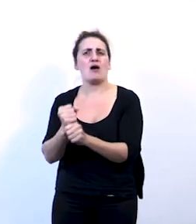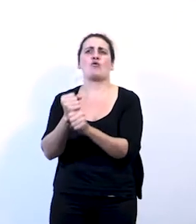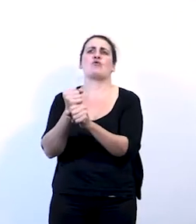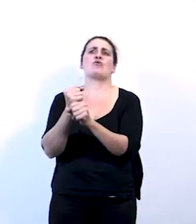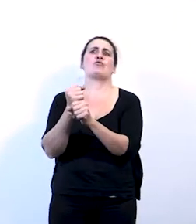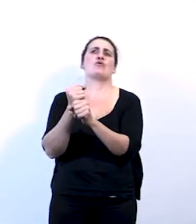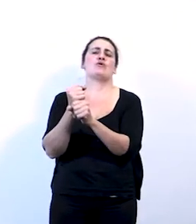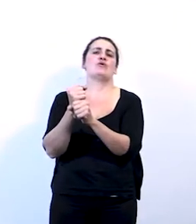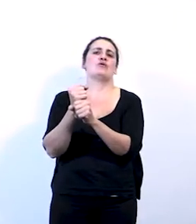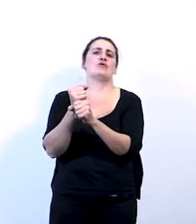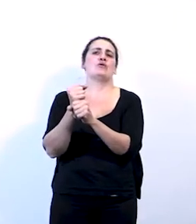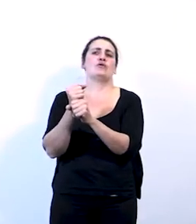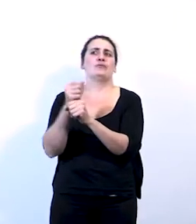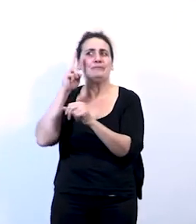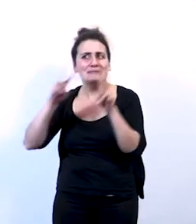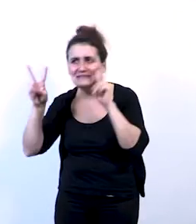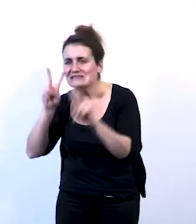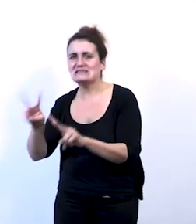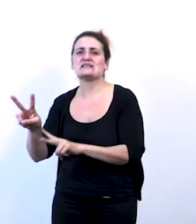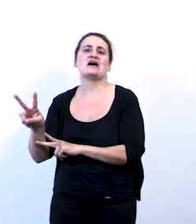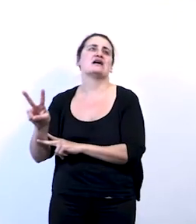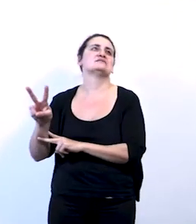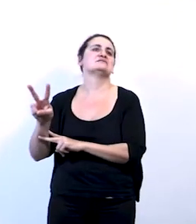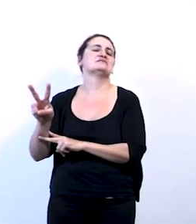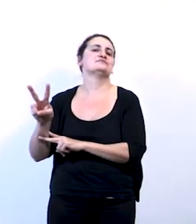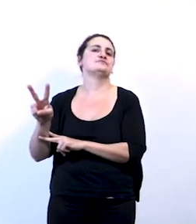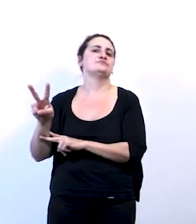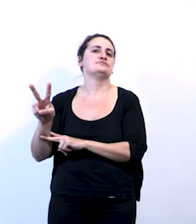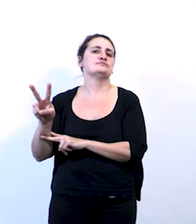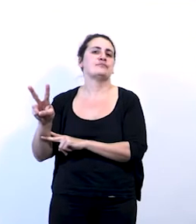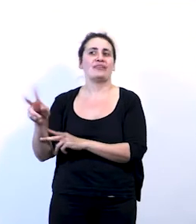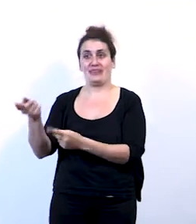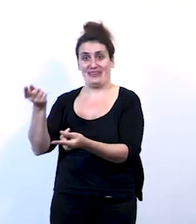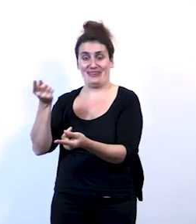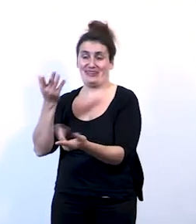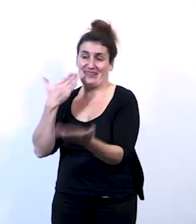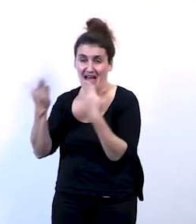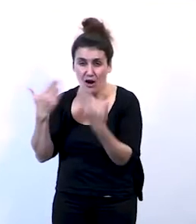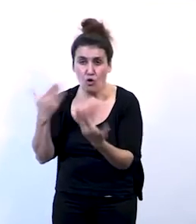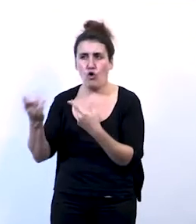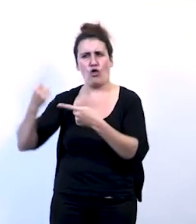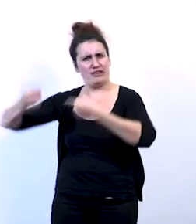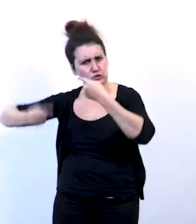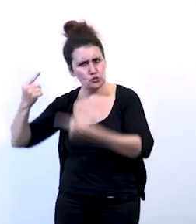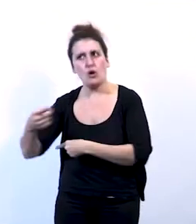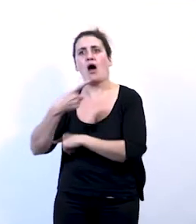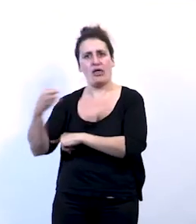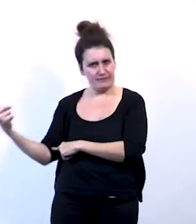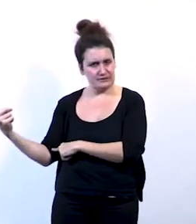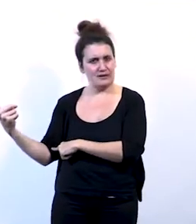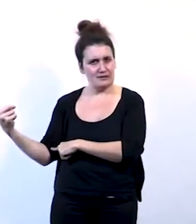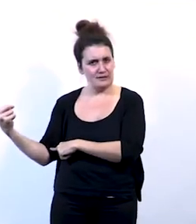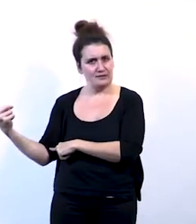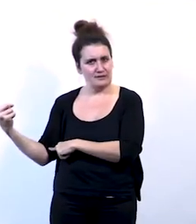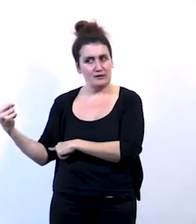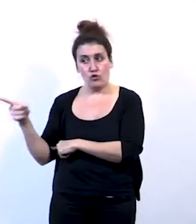necesita muchas visitas, mucho diálogo, mucha discusión con